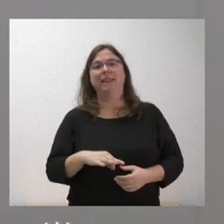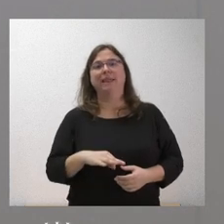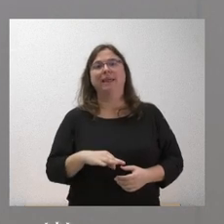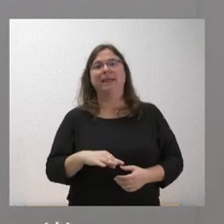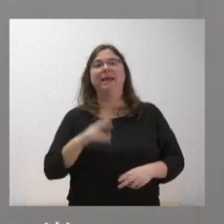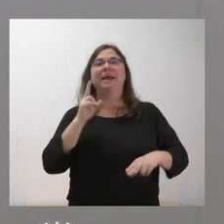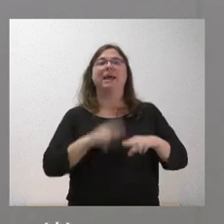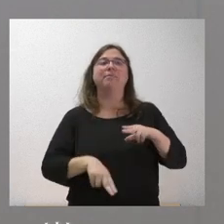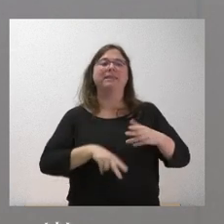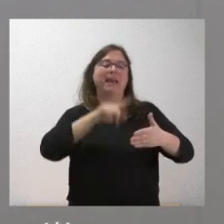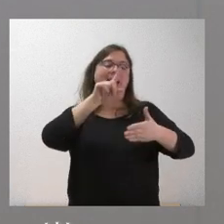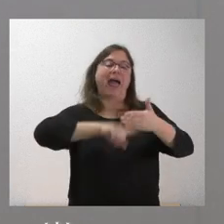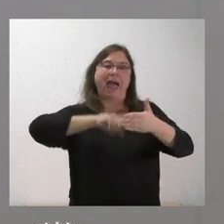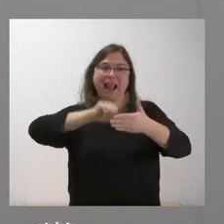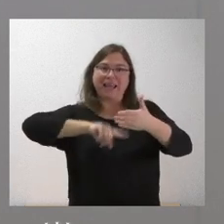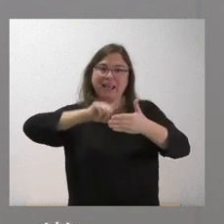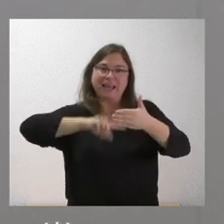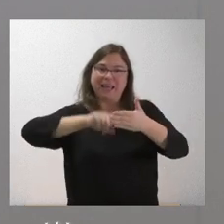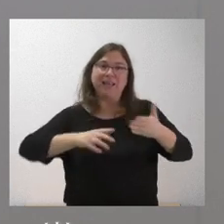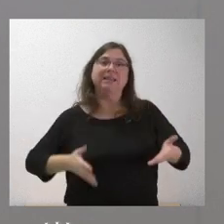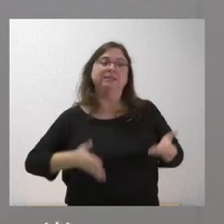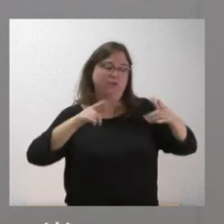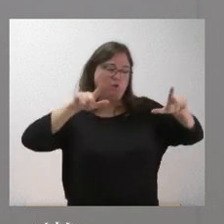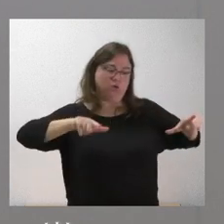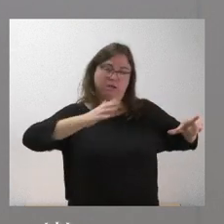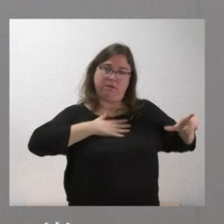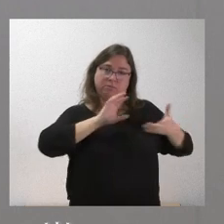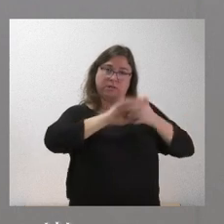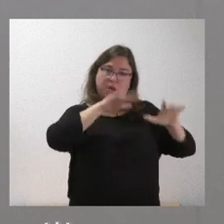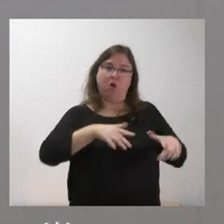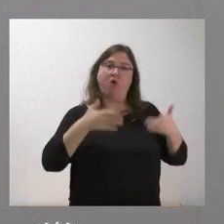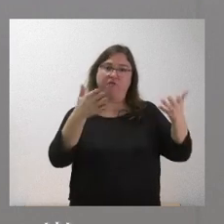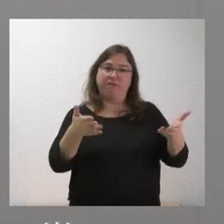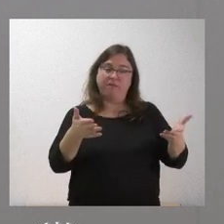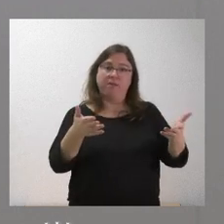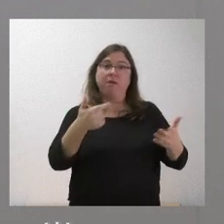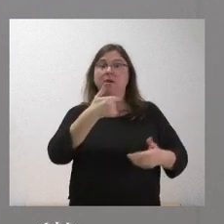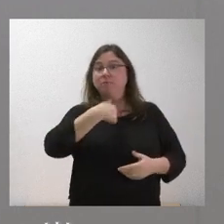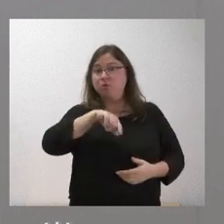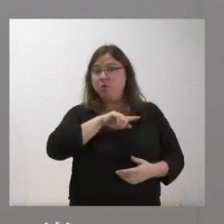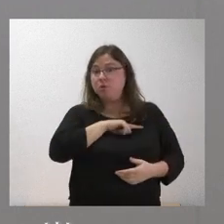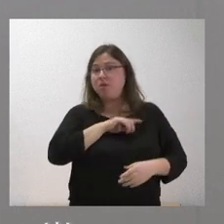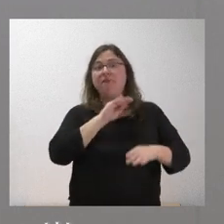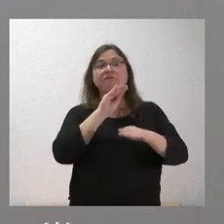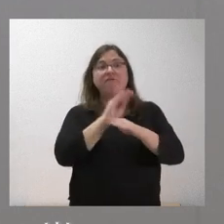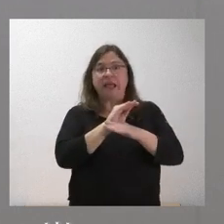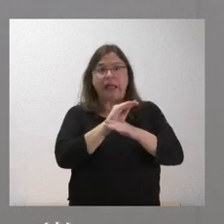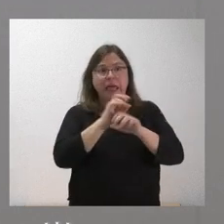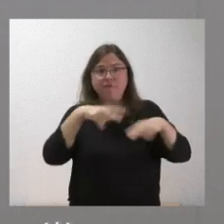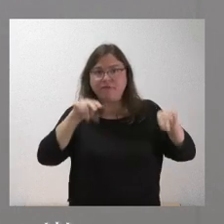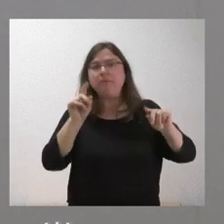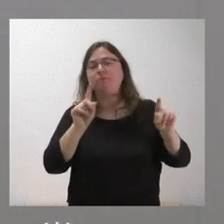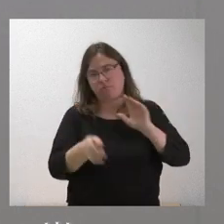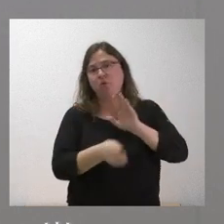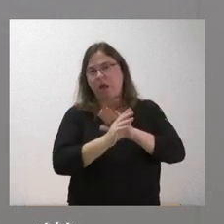gasto del alquiler y se le ha ofrecido una sed en el ámbito de la junta de Castilla de León pero nosotros no vamos a dejar de financiar El serla y vamos a